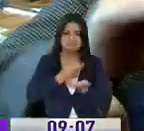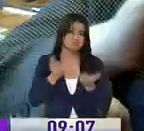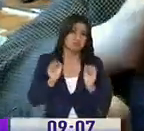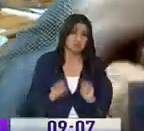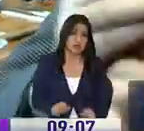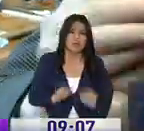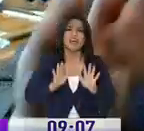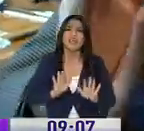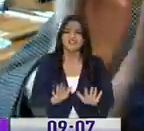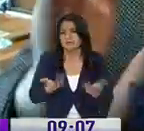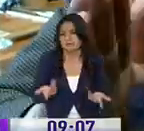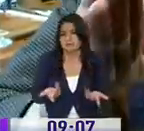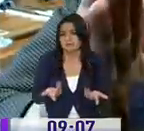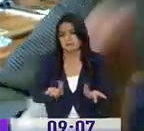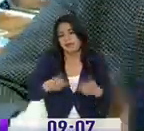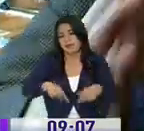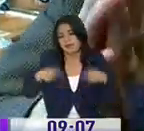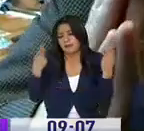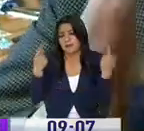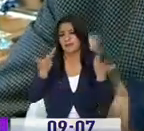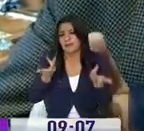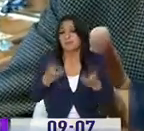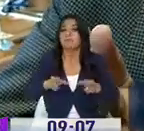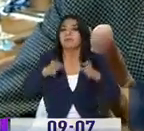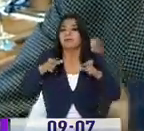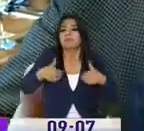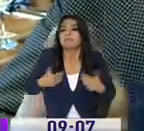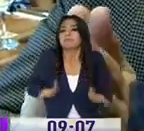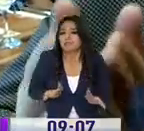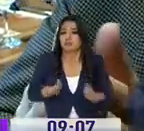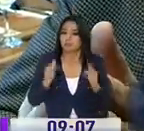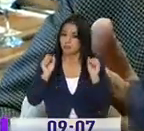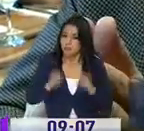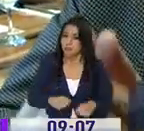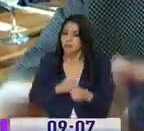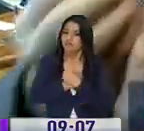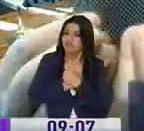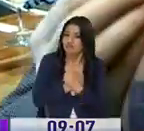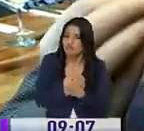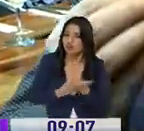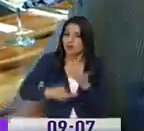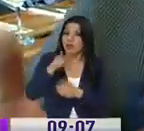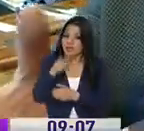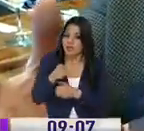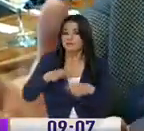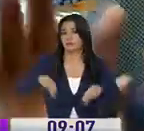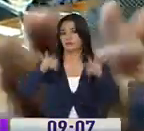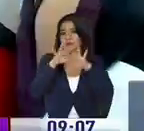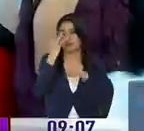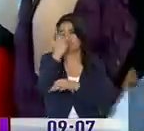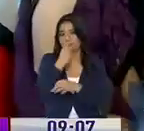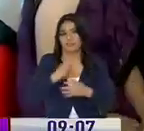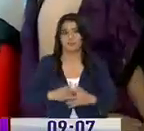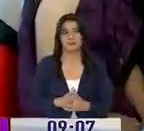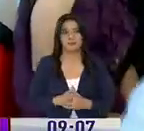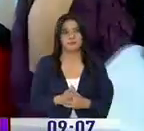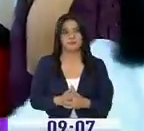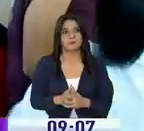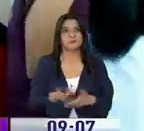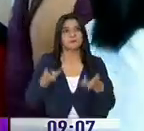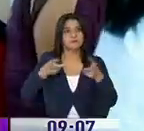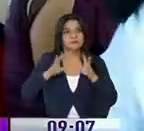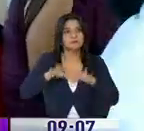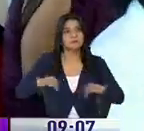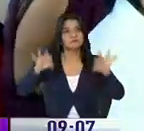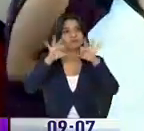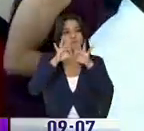permitirnos esas licencias que la Navidad nos da. ¿Cuáles son las licencias? Darnos amor, pues esa es la licencia más linda. En esto también se resaltó